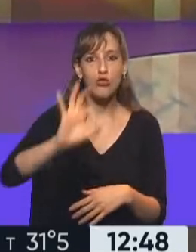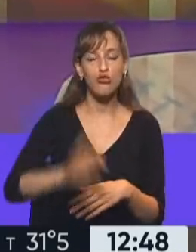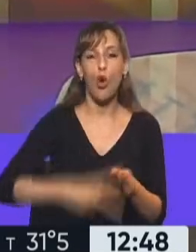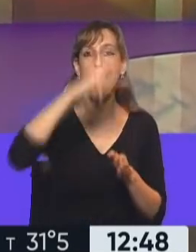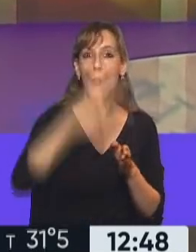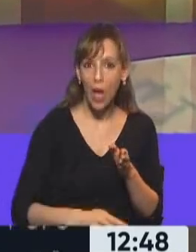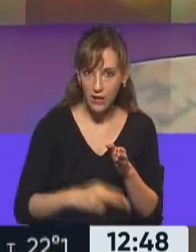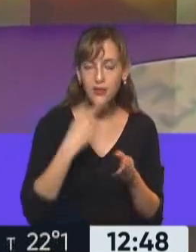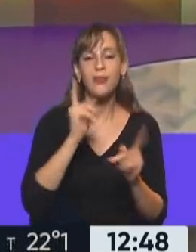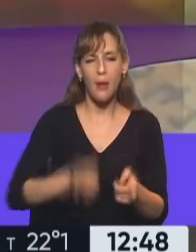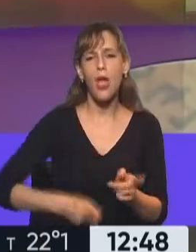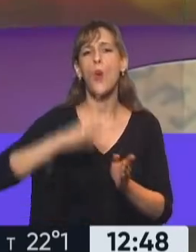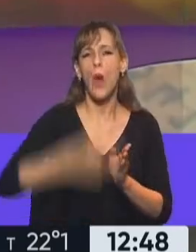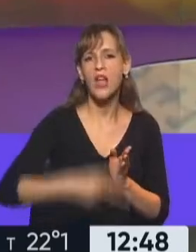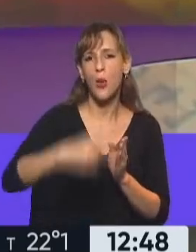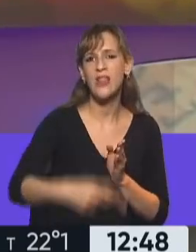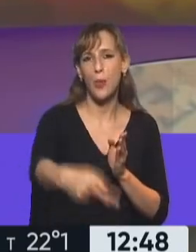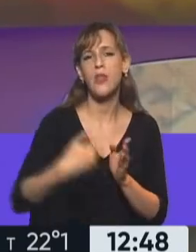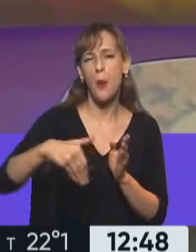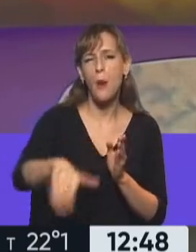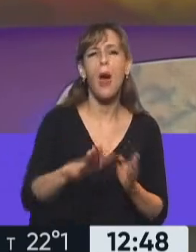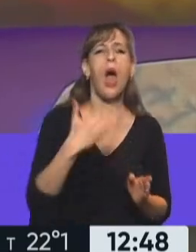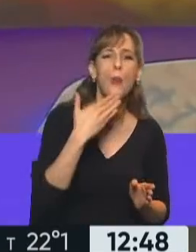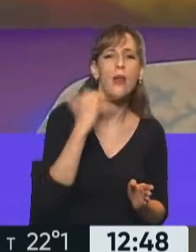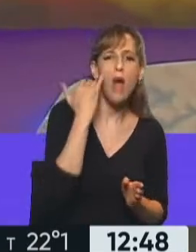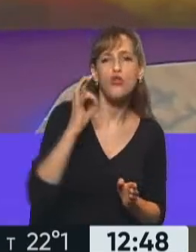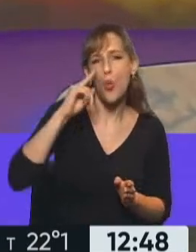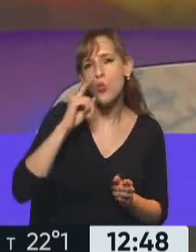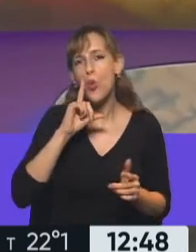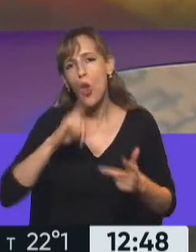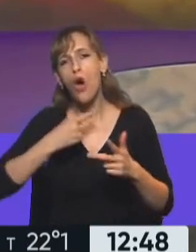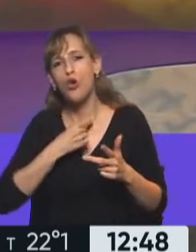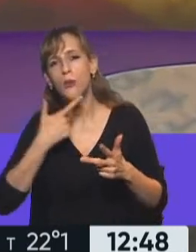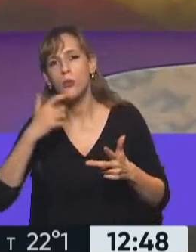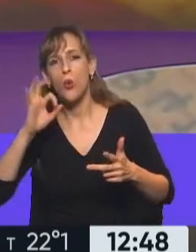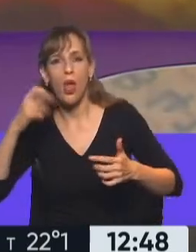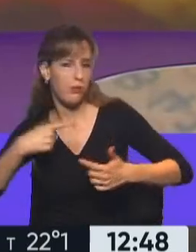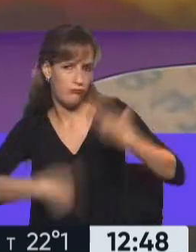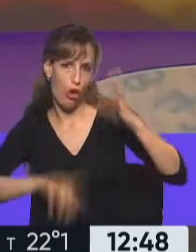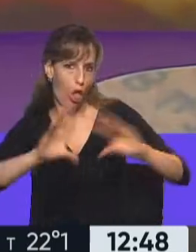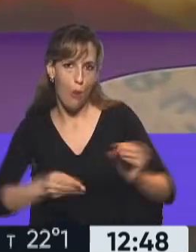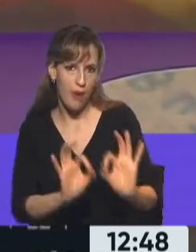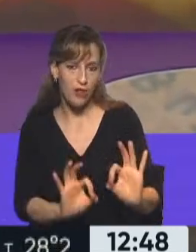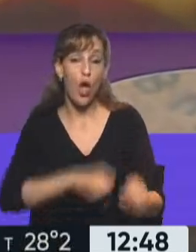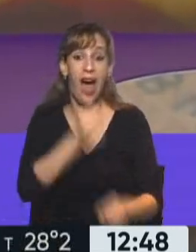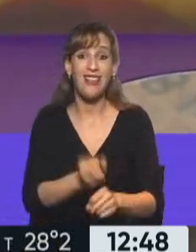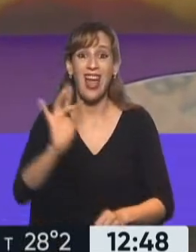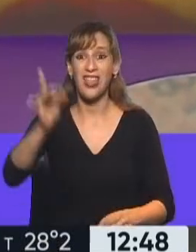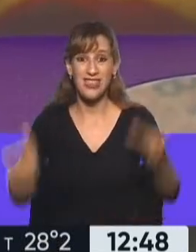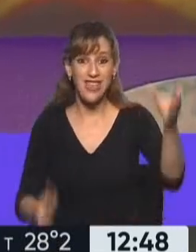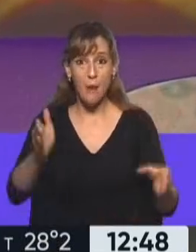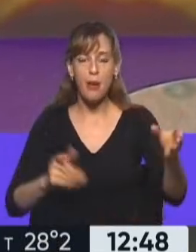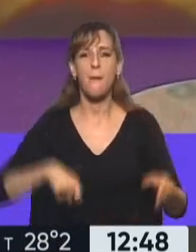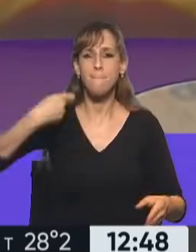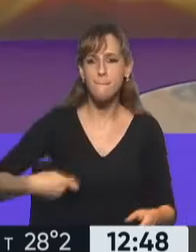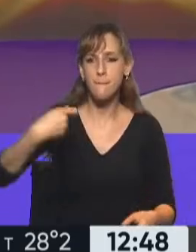de vencimientos en abril, en mayo, junio, julio, agosto, septiembre, octubre, noviembre y diciembre. Menciono todos los meses para que de verdad sepan que todos los